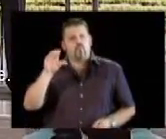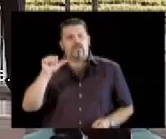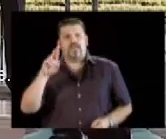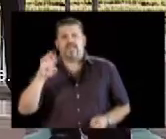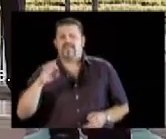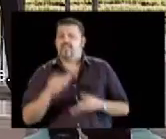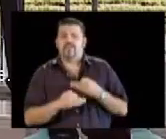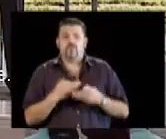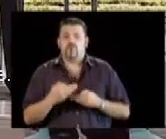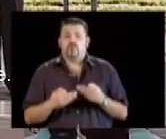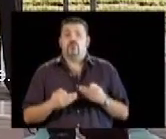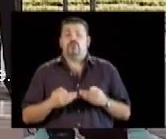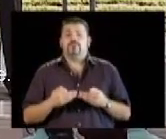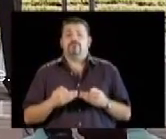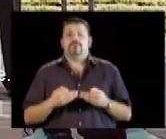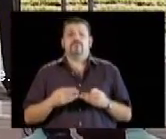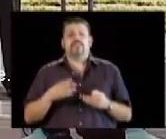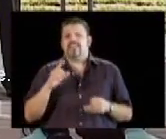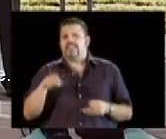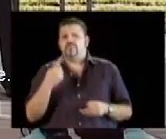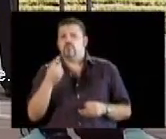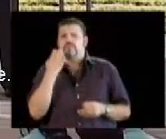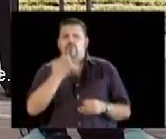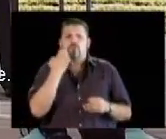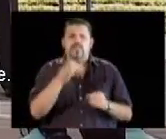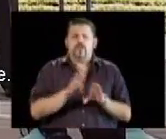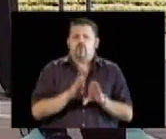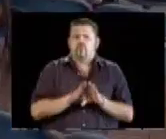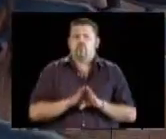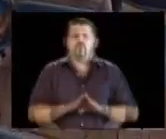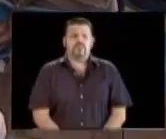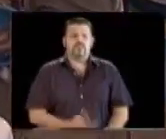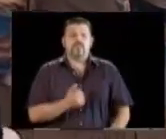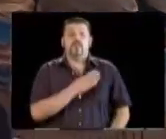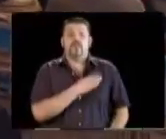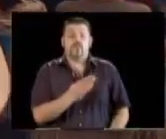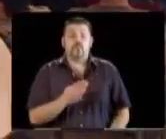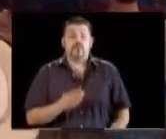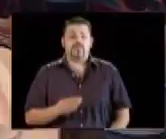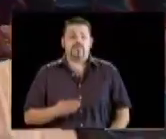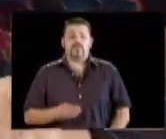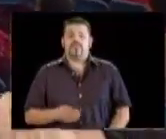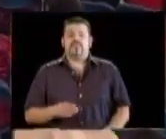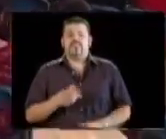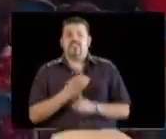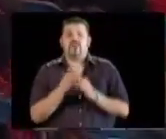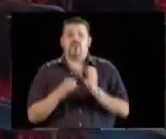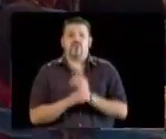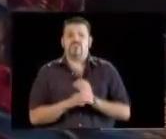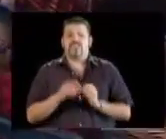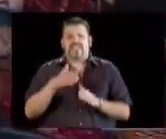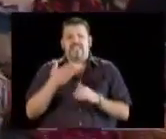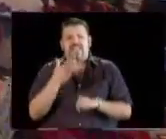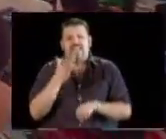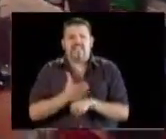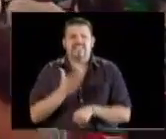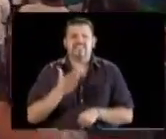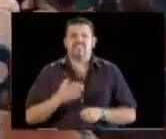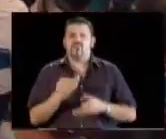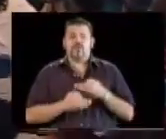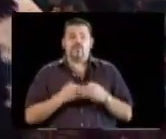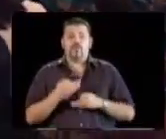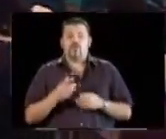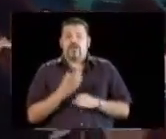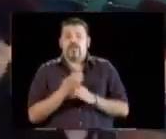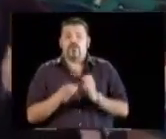los están en el proceso de Educare. Es un horario especial de 9 a 5, no hay lo típico que es los castigos, los premios y los